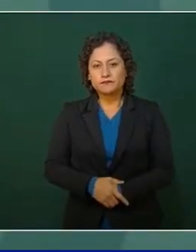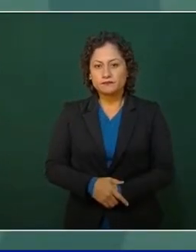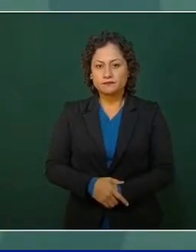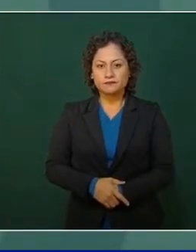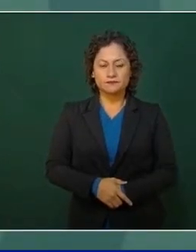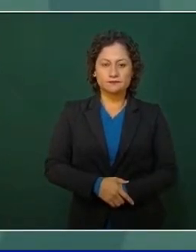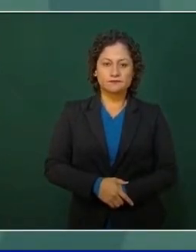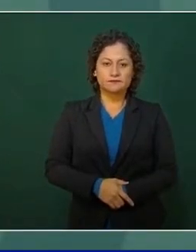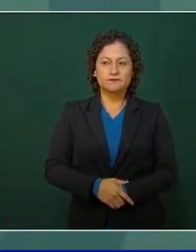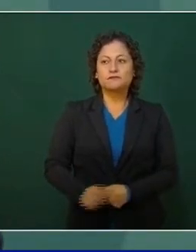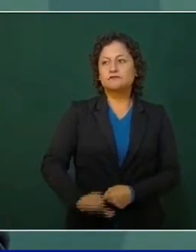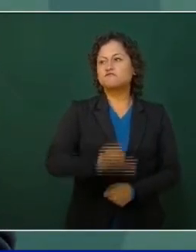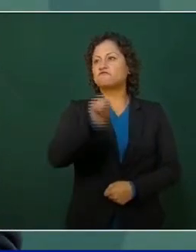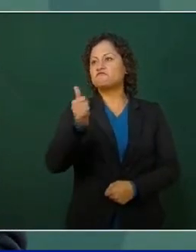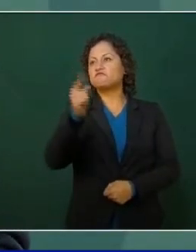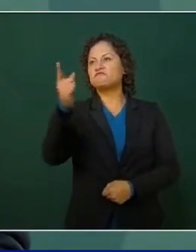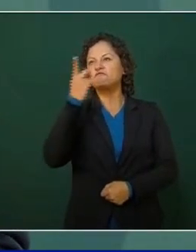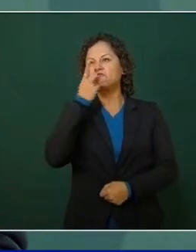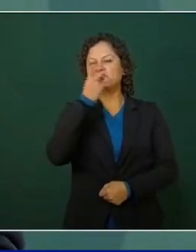y otros,